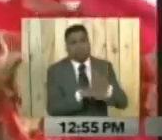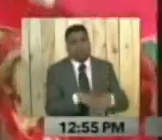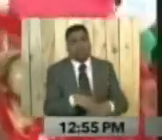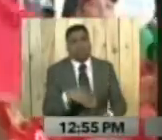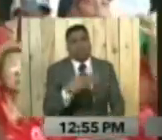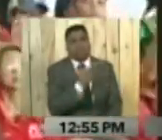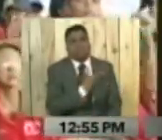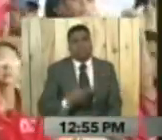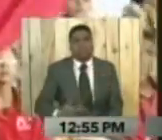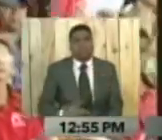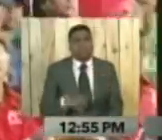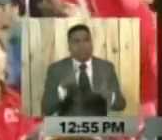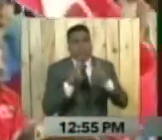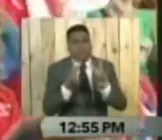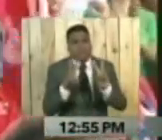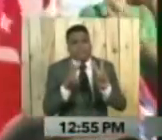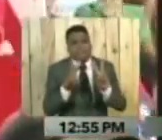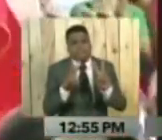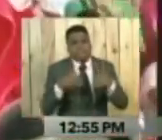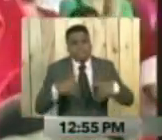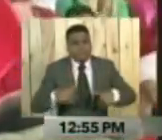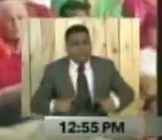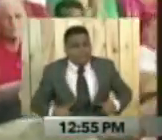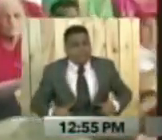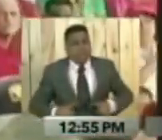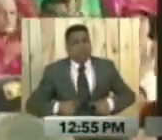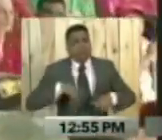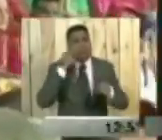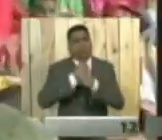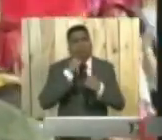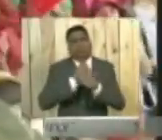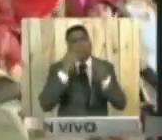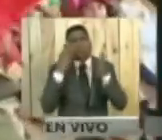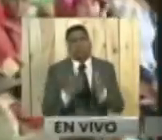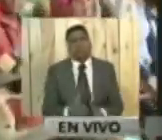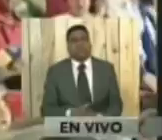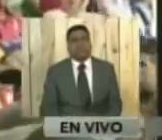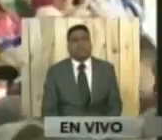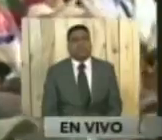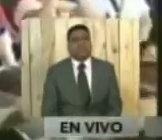un valiente, a un obrero.